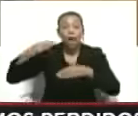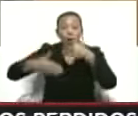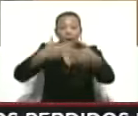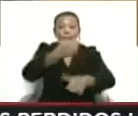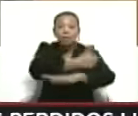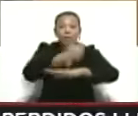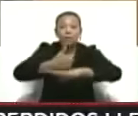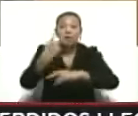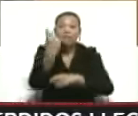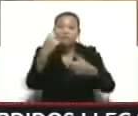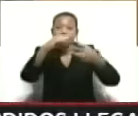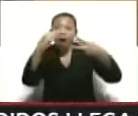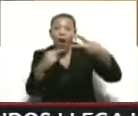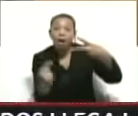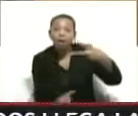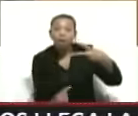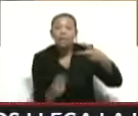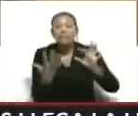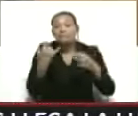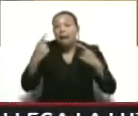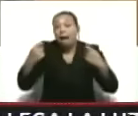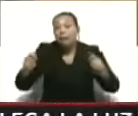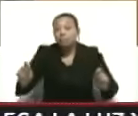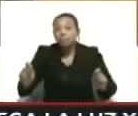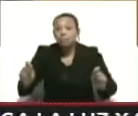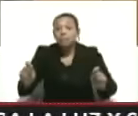Junta Directiva. Y en caso de tratarse de la